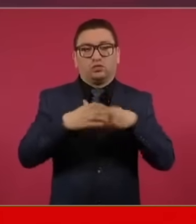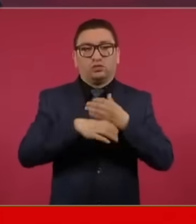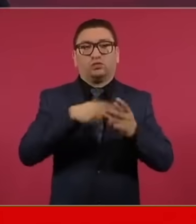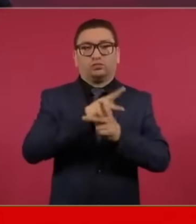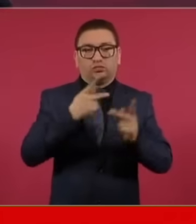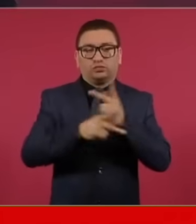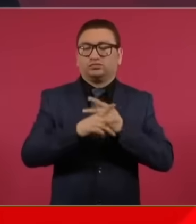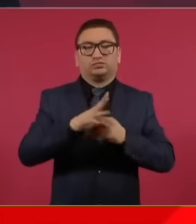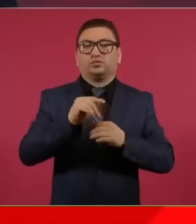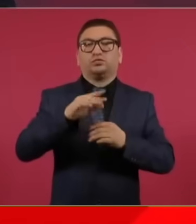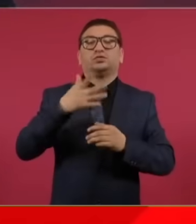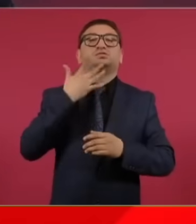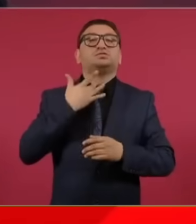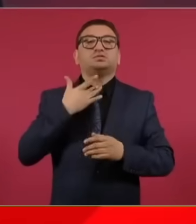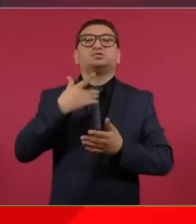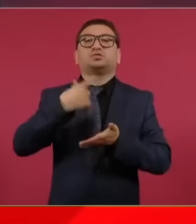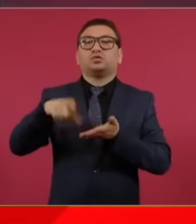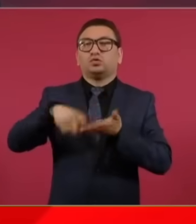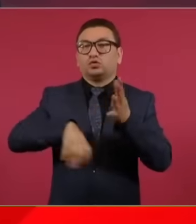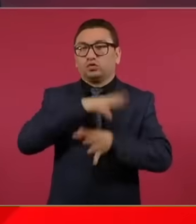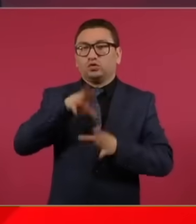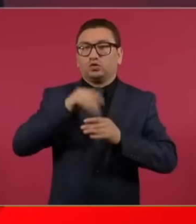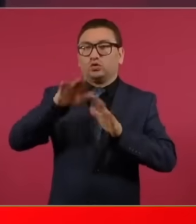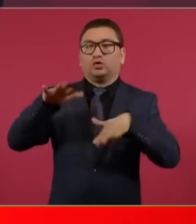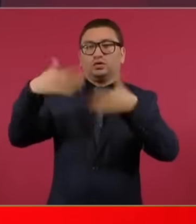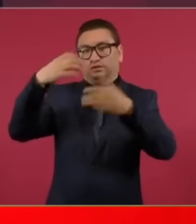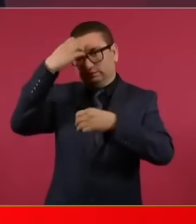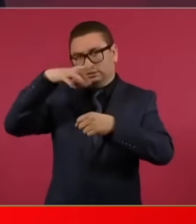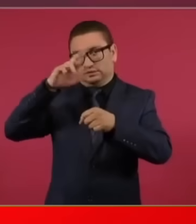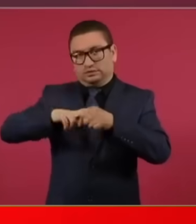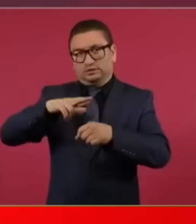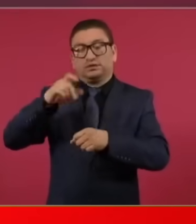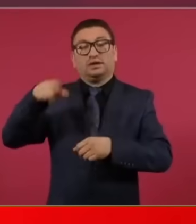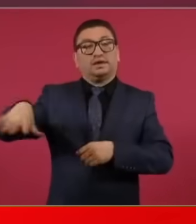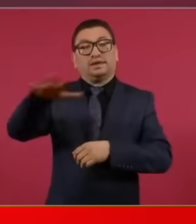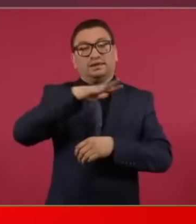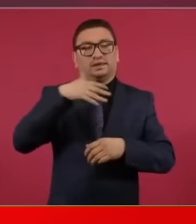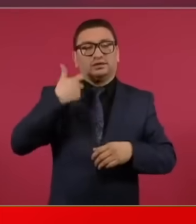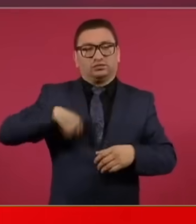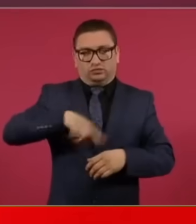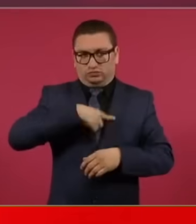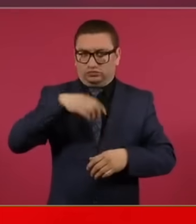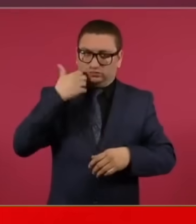comprar toda la gasolina en el extranjero. Todo eso es lo que estamos cambiando.